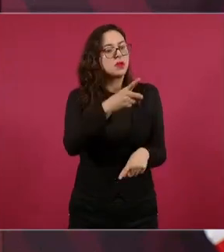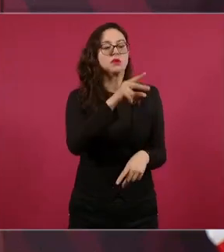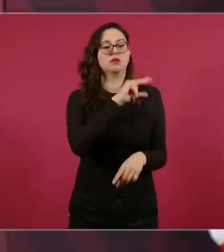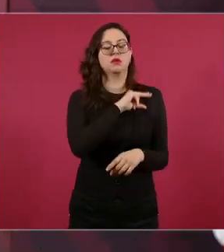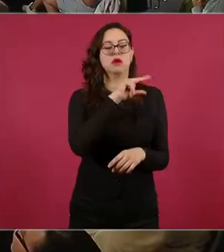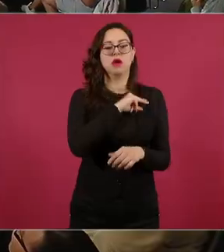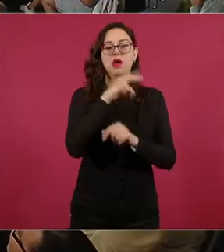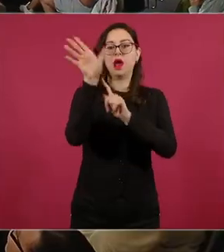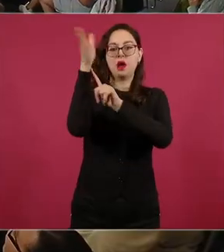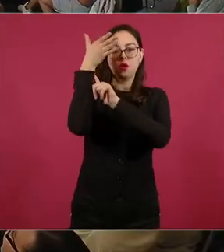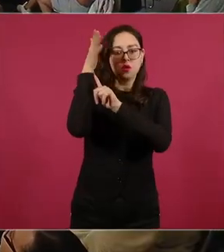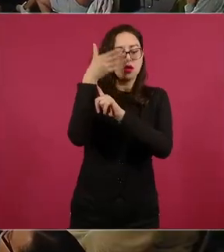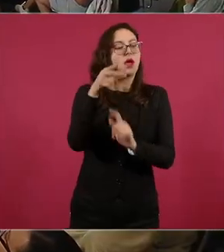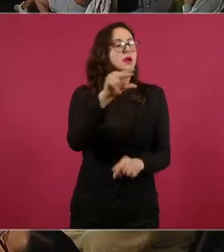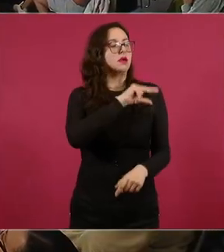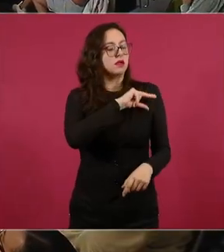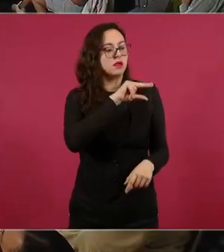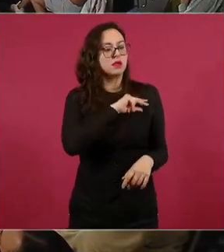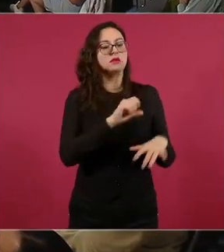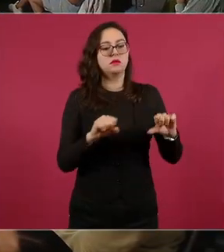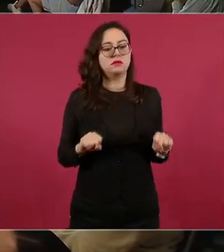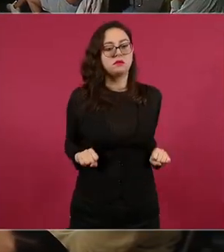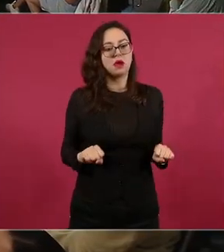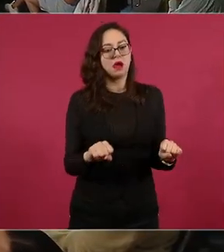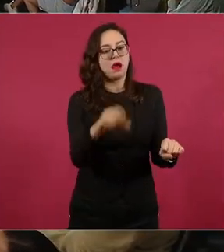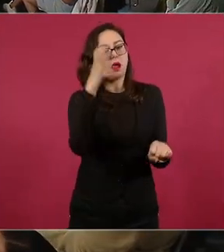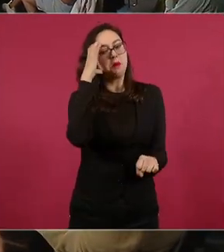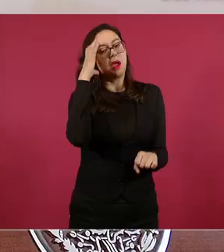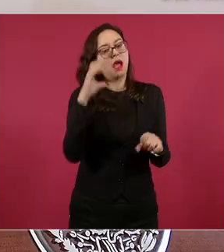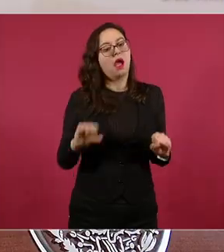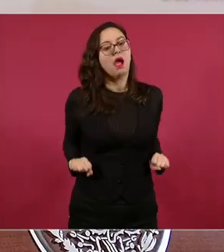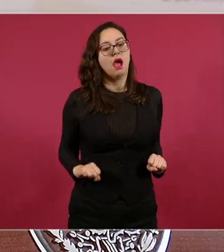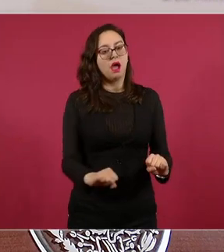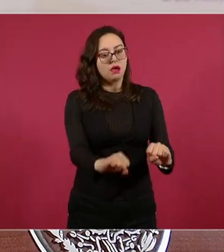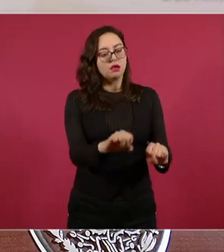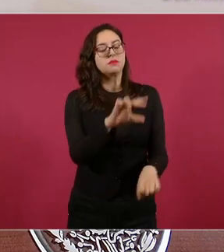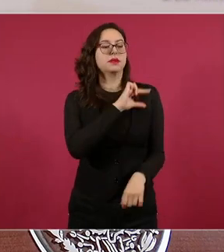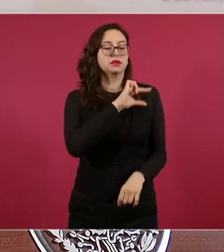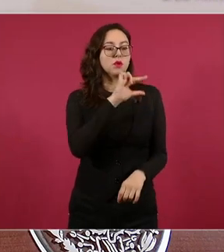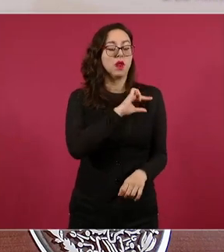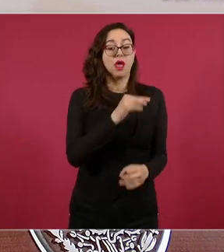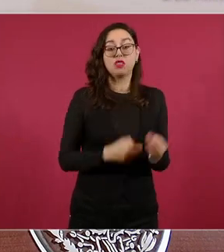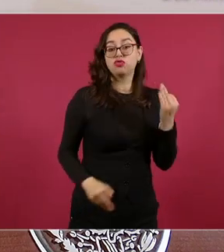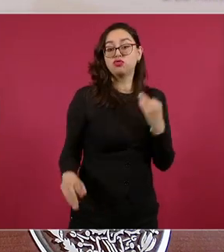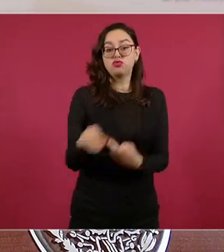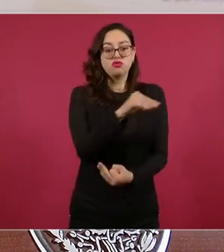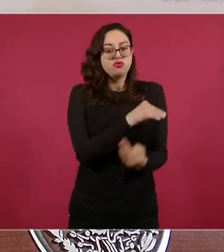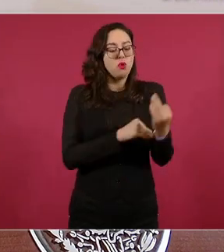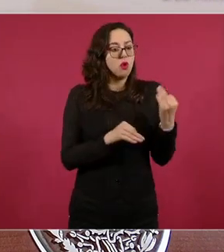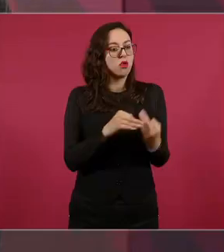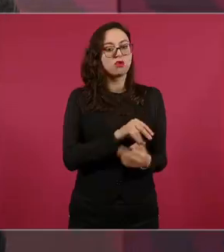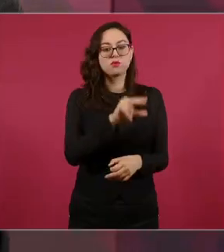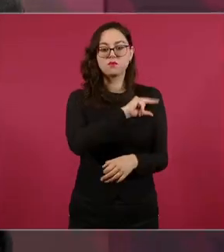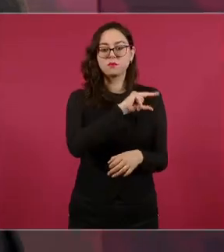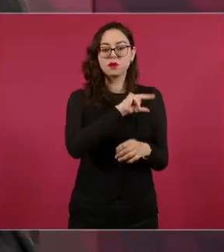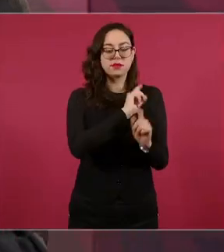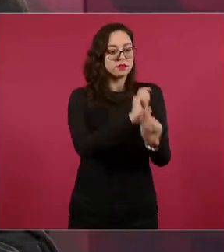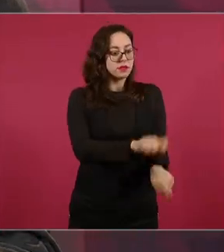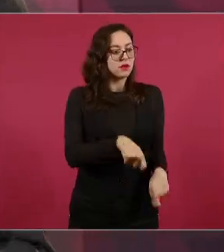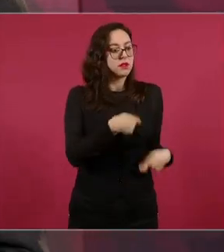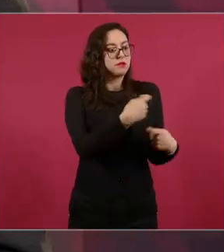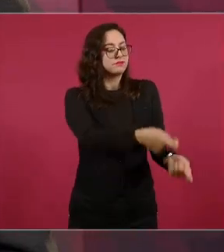subrogadas, las camillas subrogadas, entonces, ¿cómo se integra?